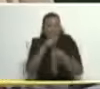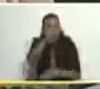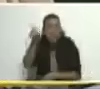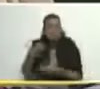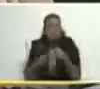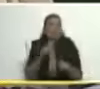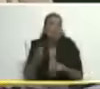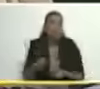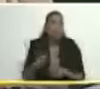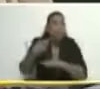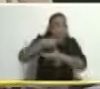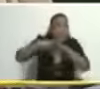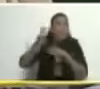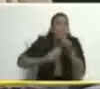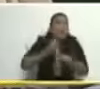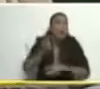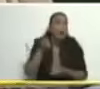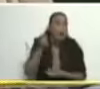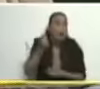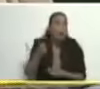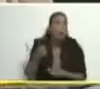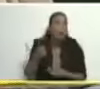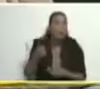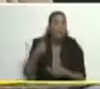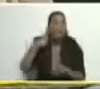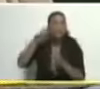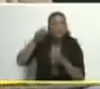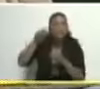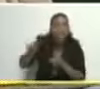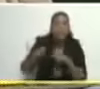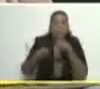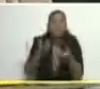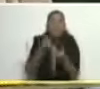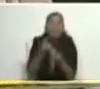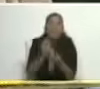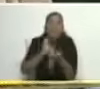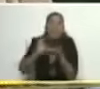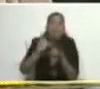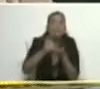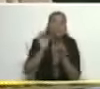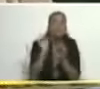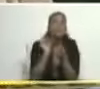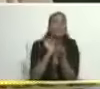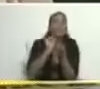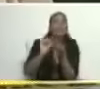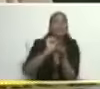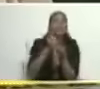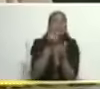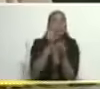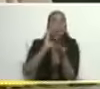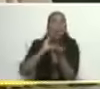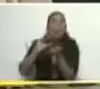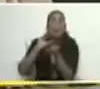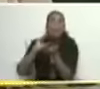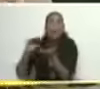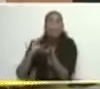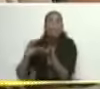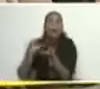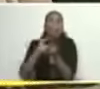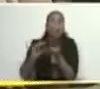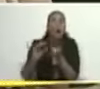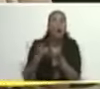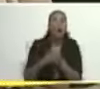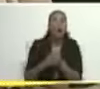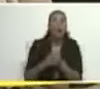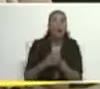países? They pump a lot of money into them. Están inyectándole dinero, pequeños territorios. They want them a strategic y los